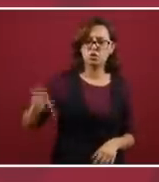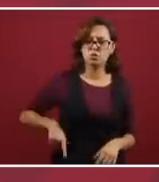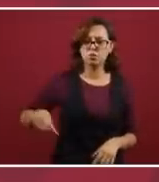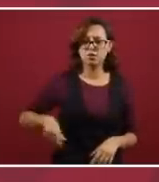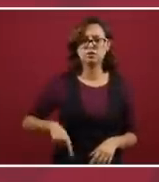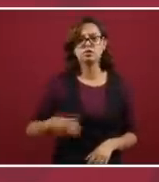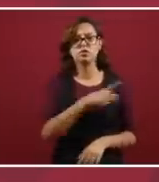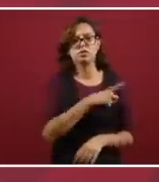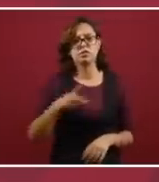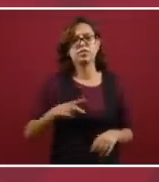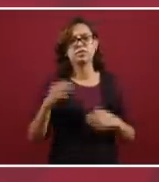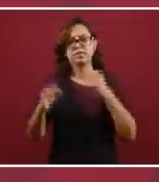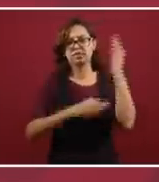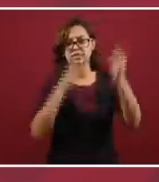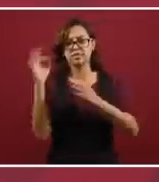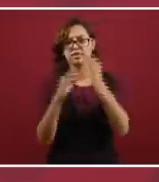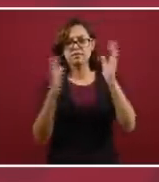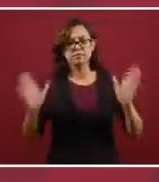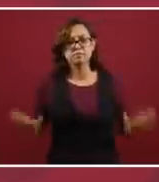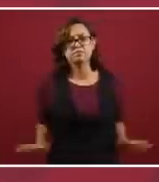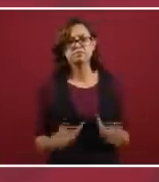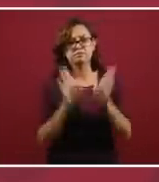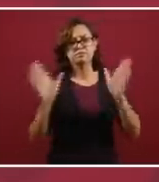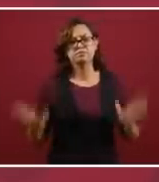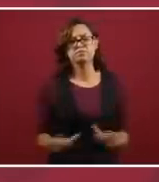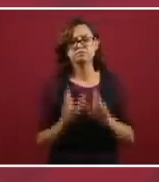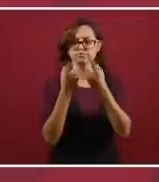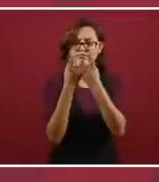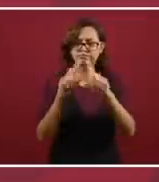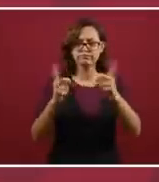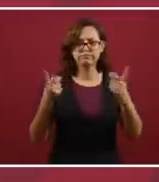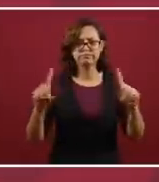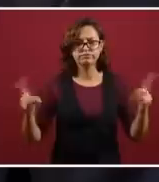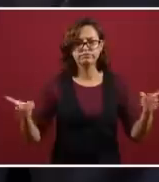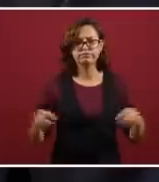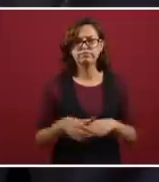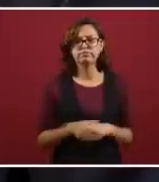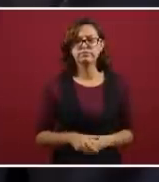promover el desarrollo.